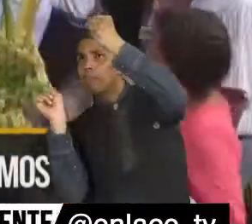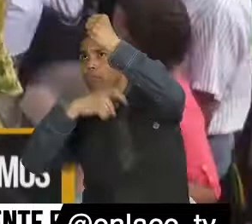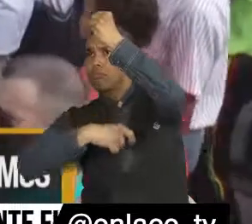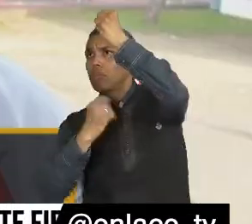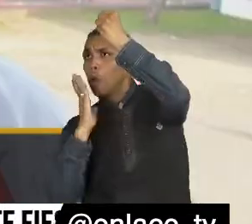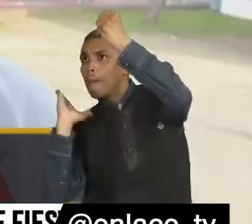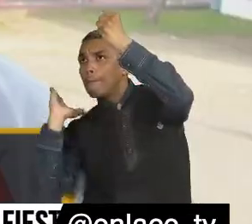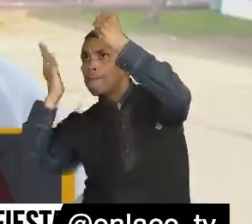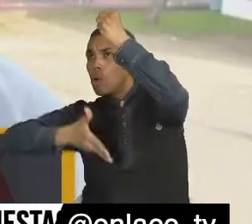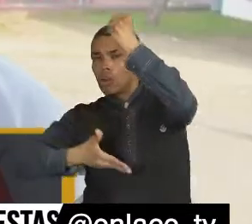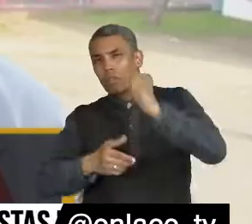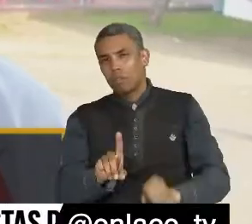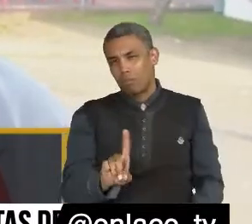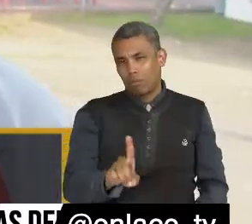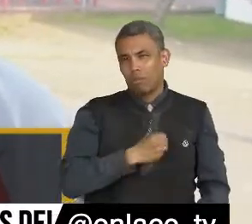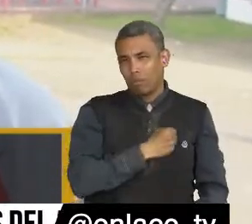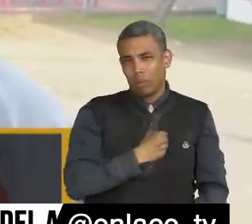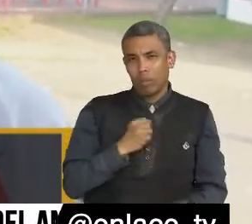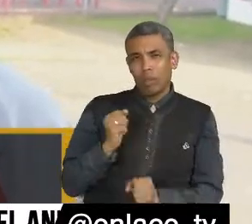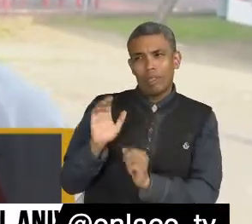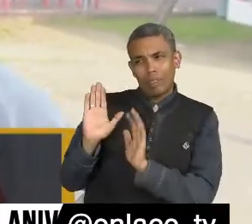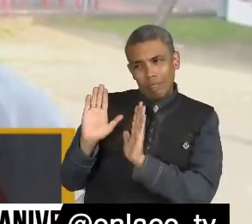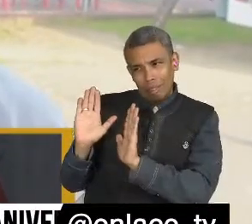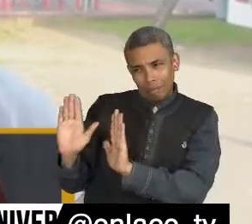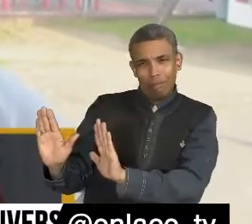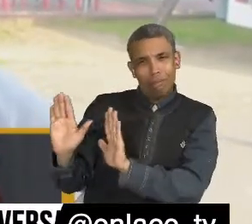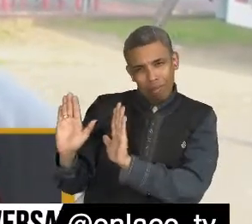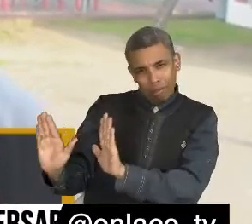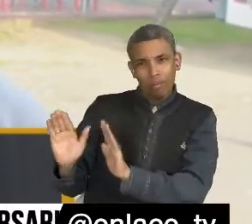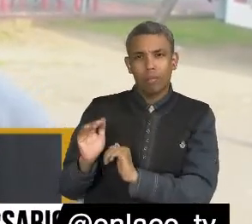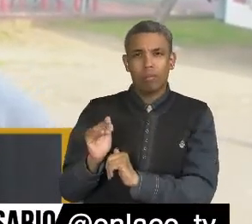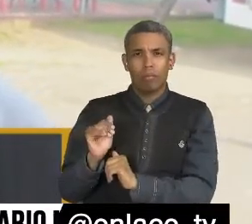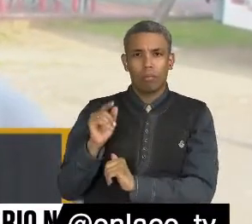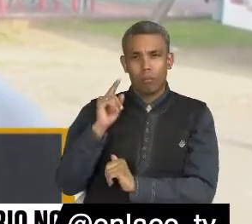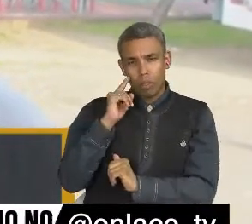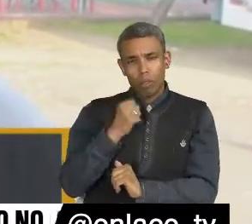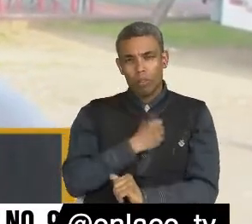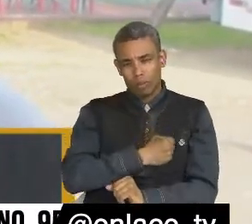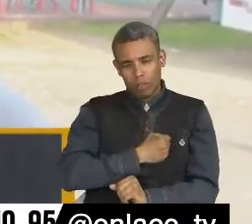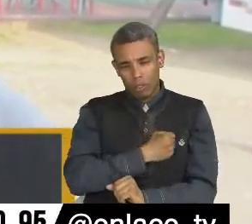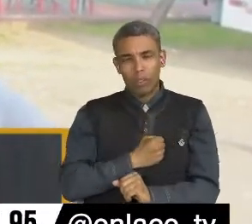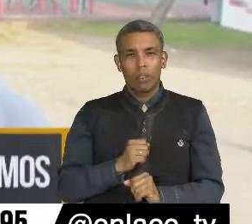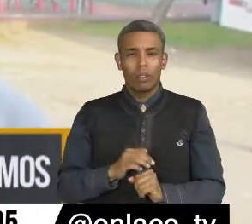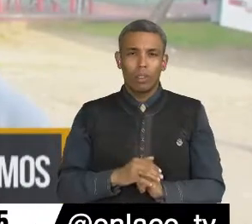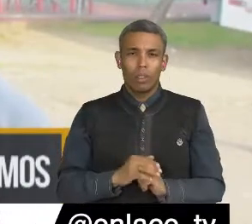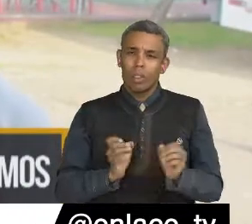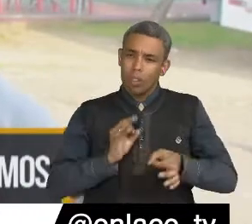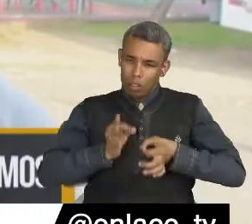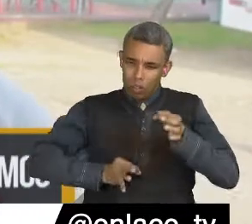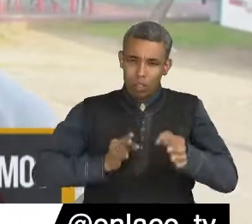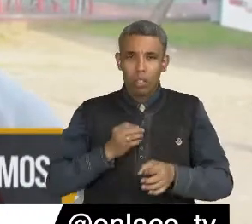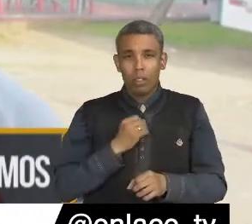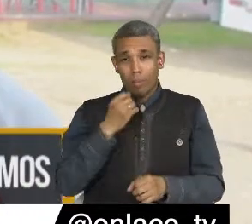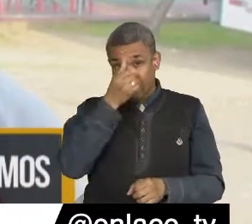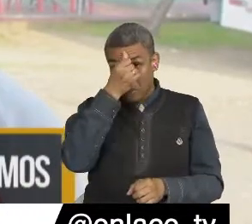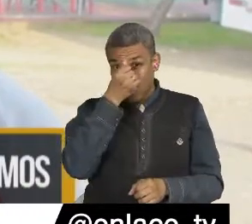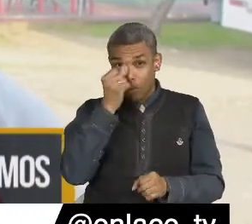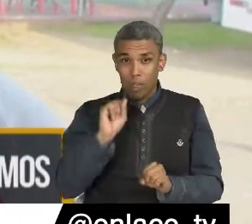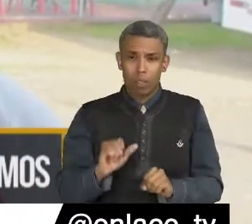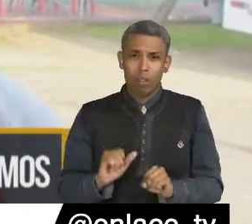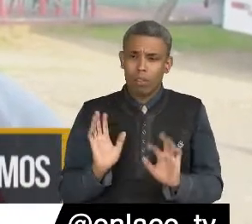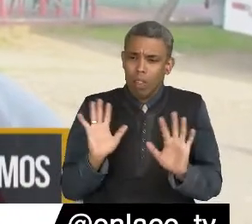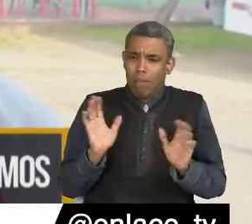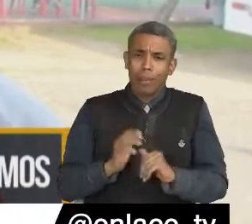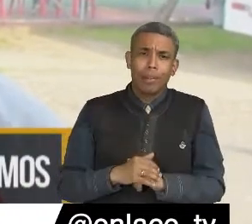dejar pues nuestra habitual creencia religiosa de que el Domingo de Ramos solo lo